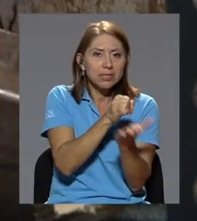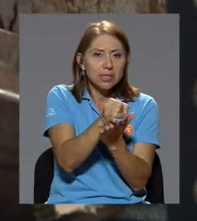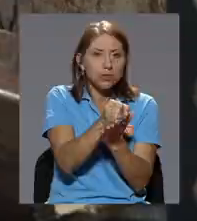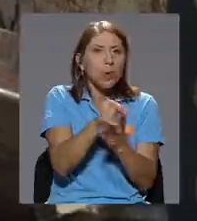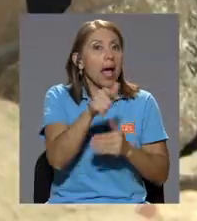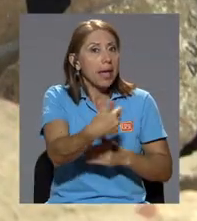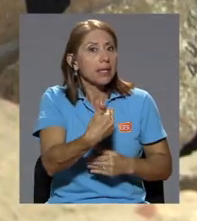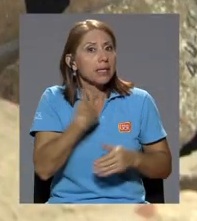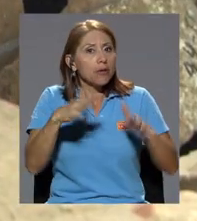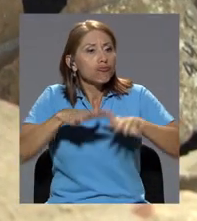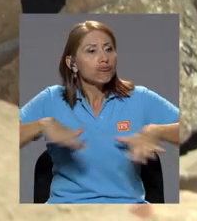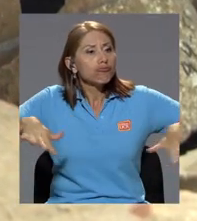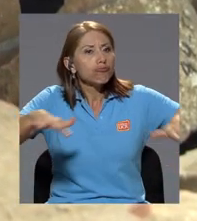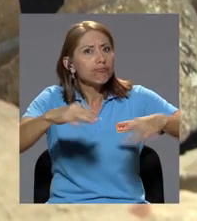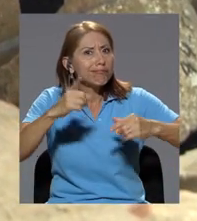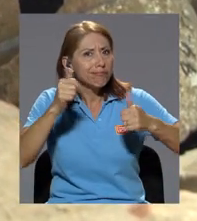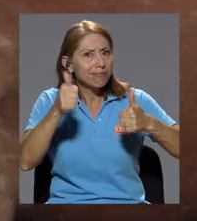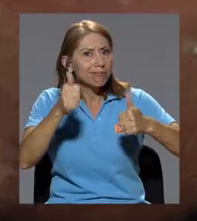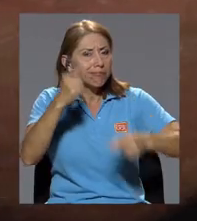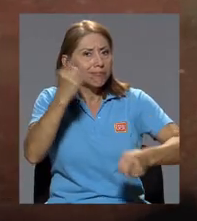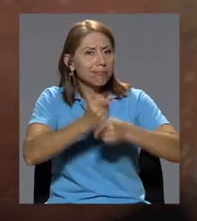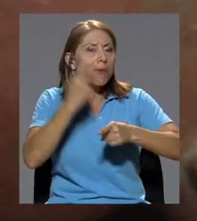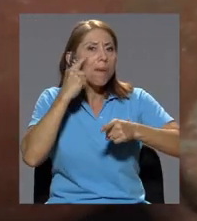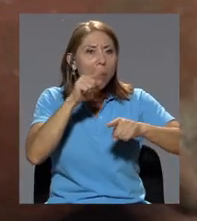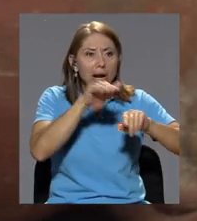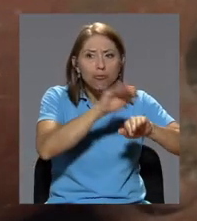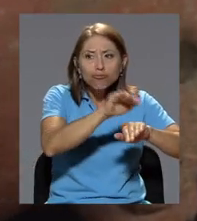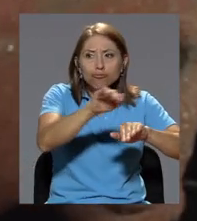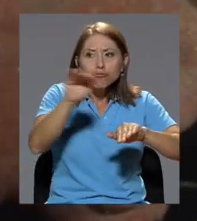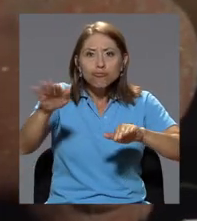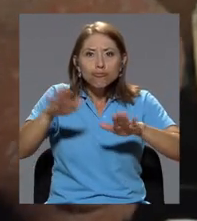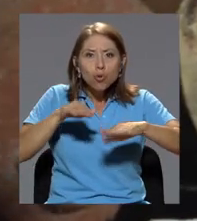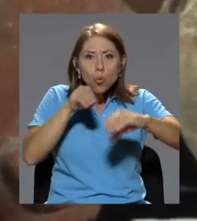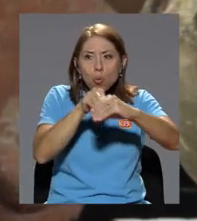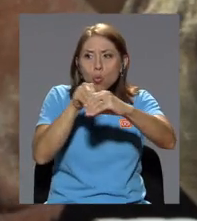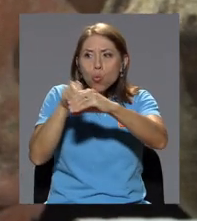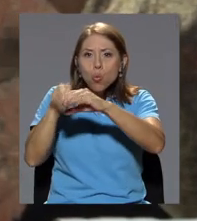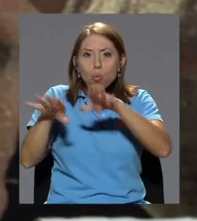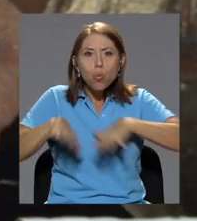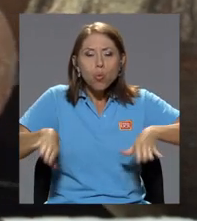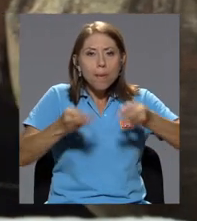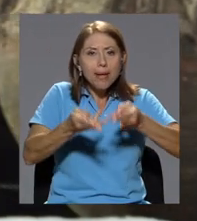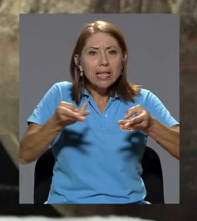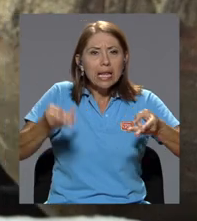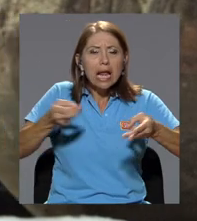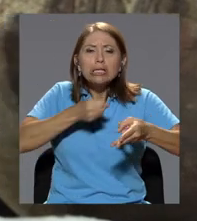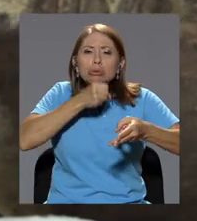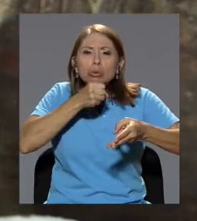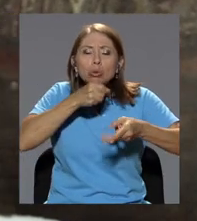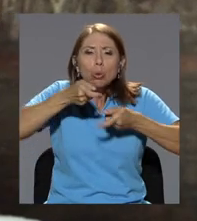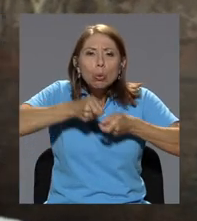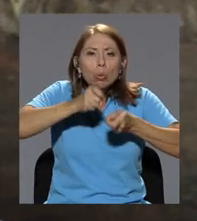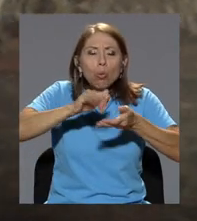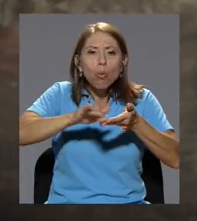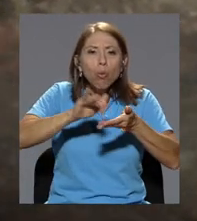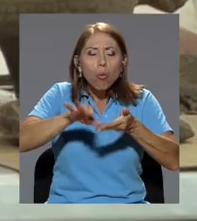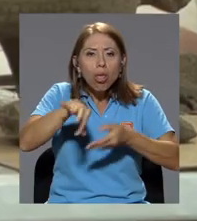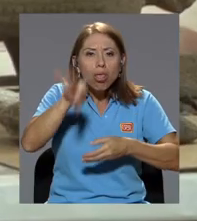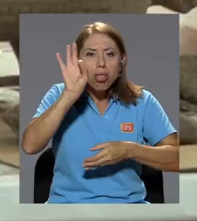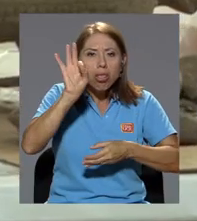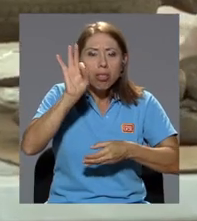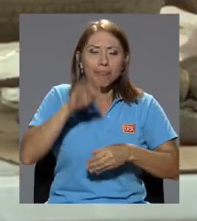permite contar con un espacio adecuado para el acopio y la conservación de materiales arqueológicos. En este laboratorio